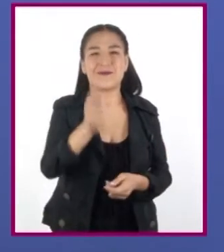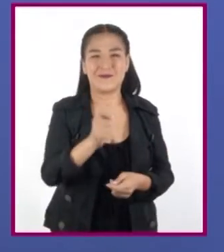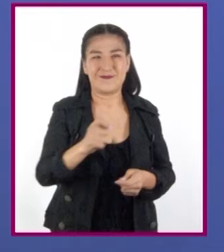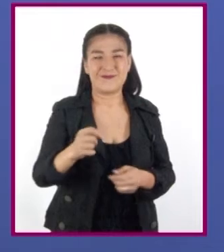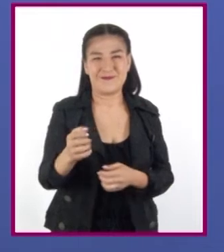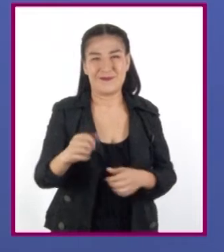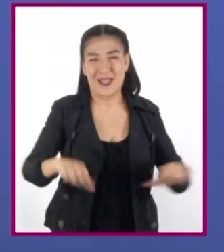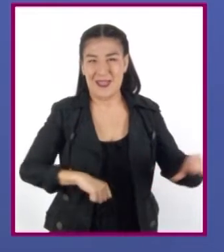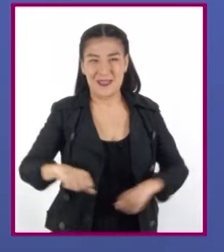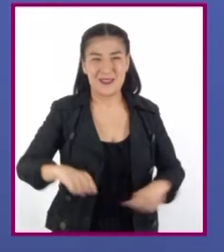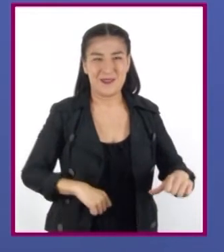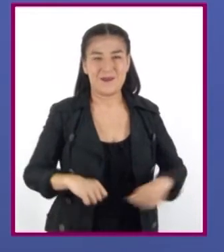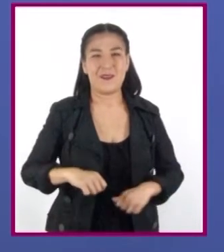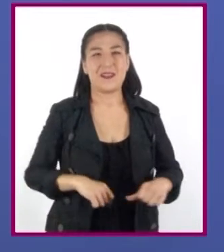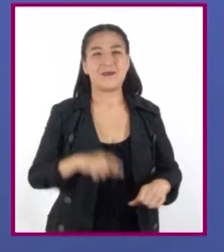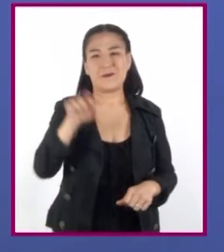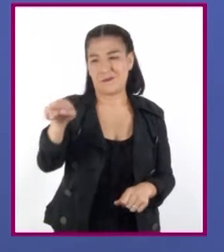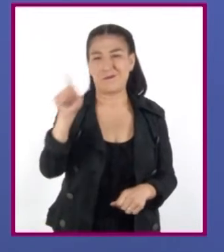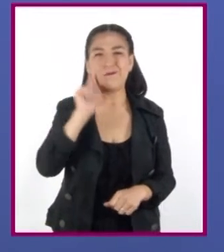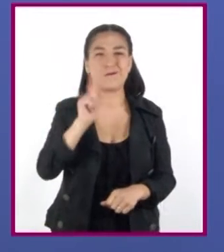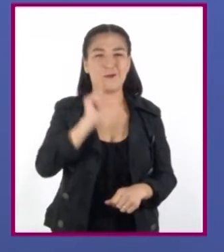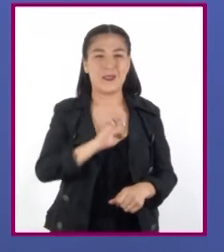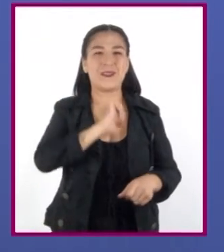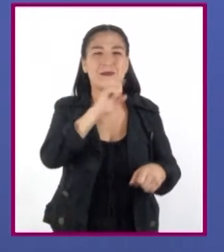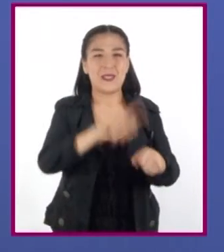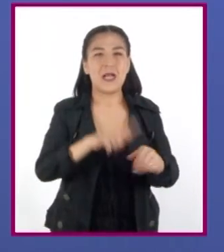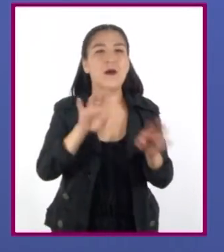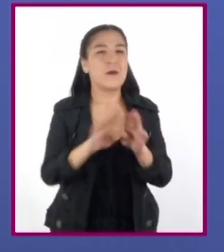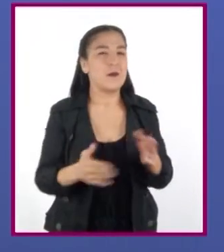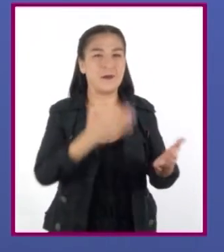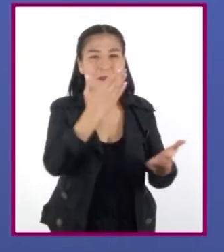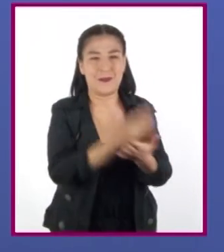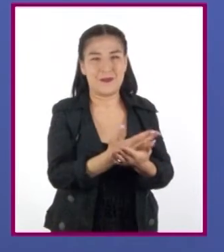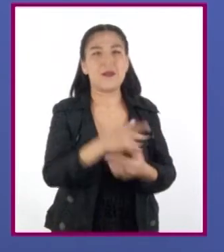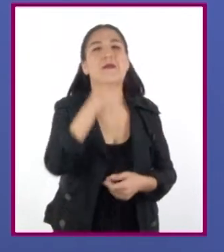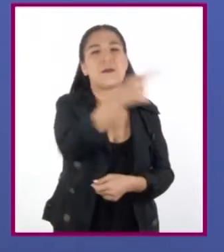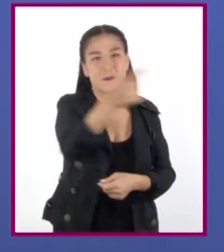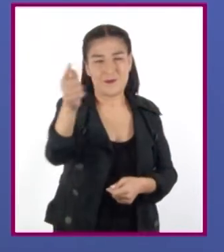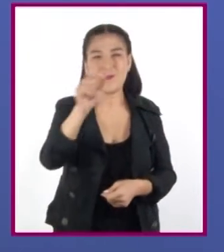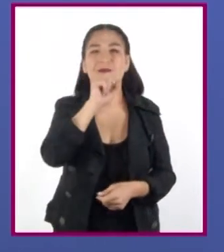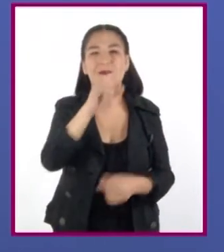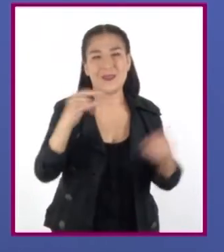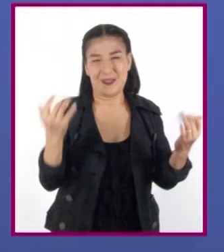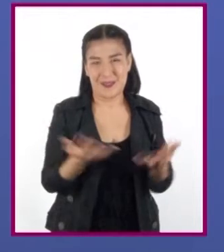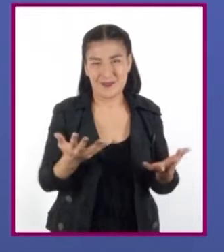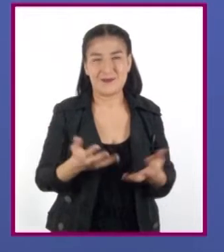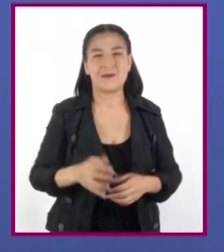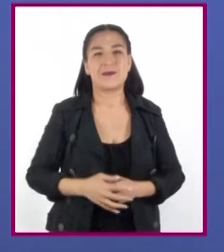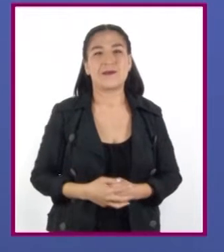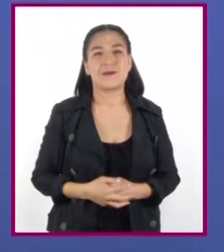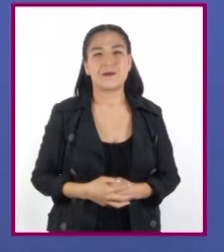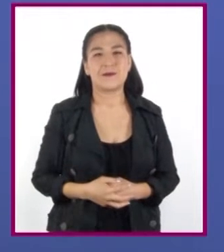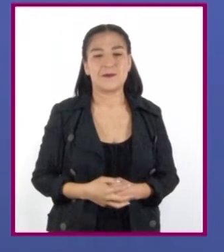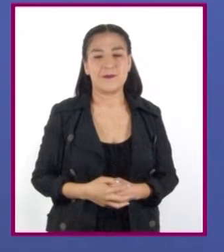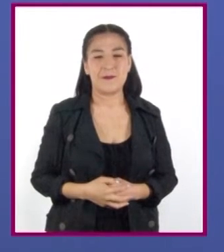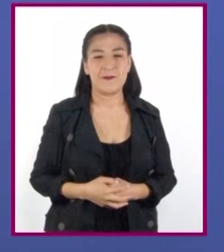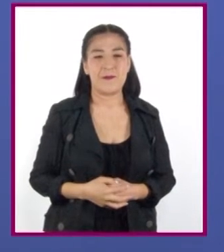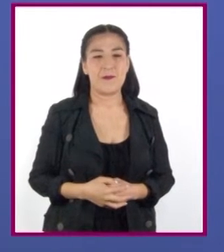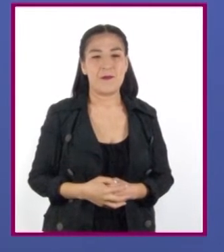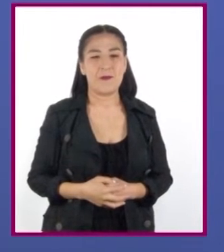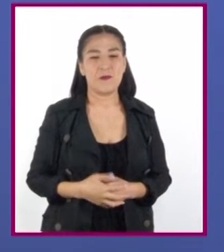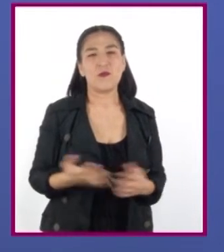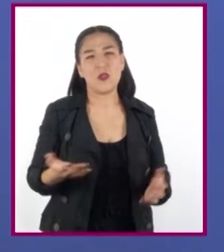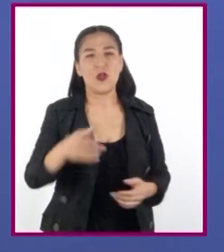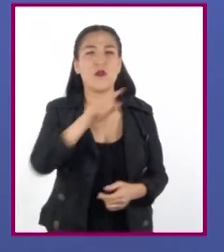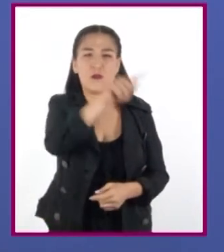que nos propusieron las especialistas y que nos gustaría que hicieran también ustedes en casa, solos o